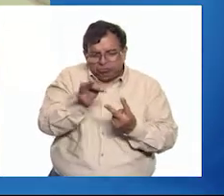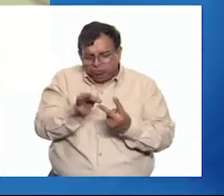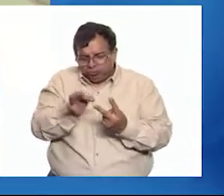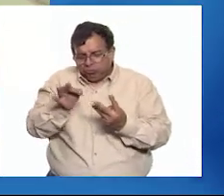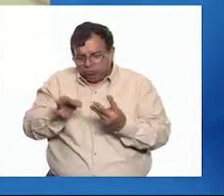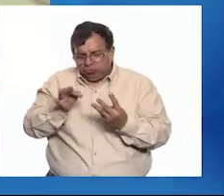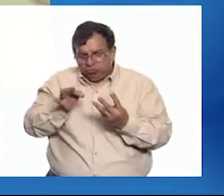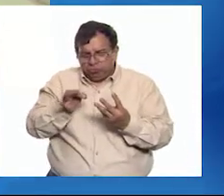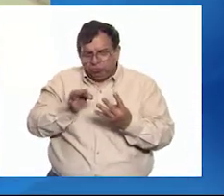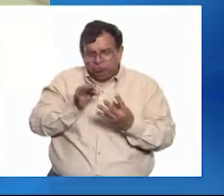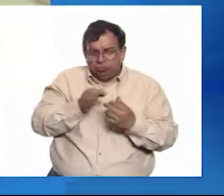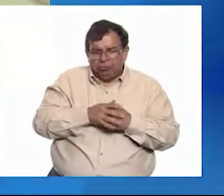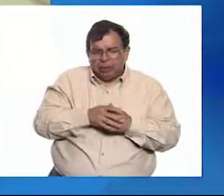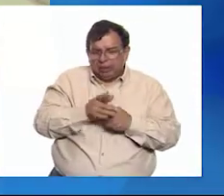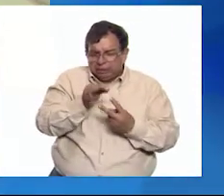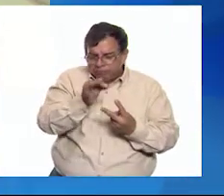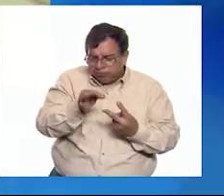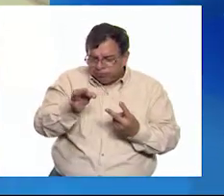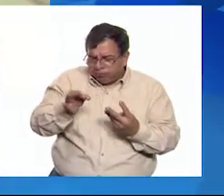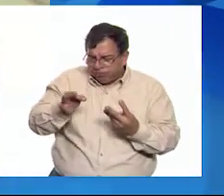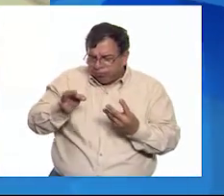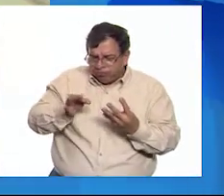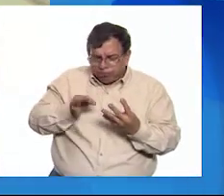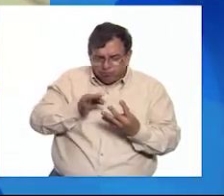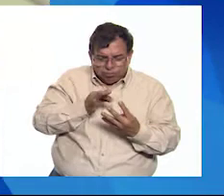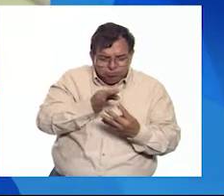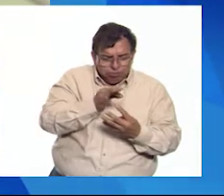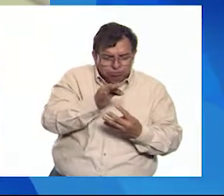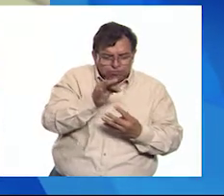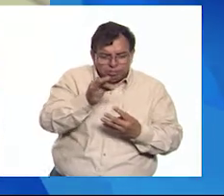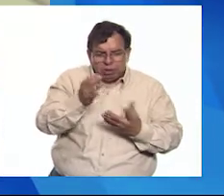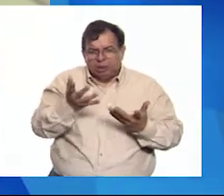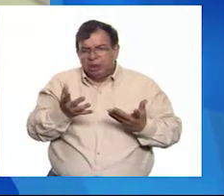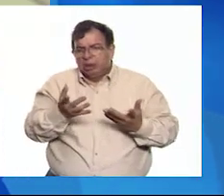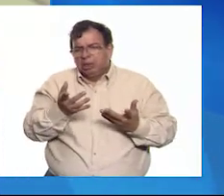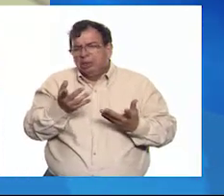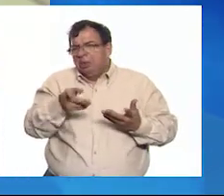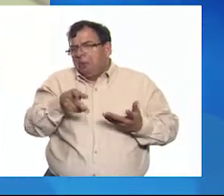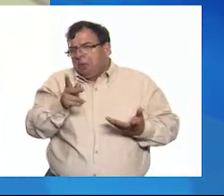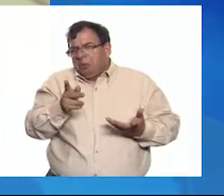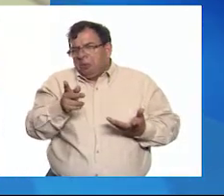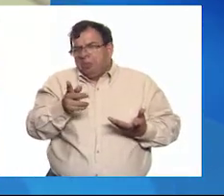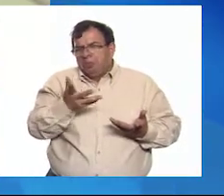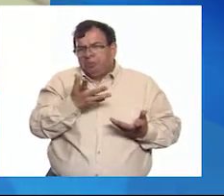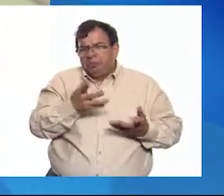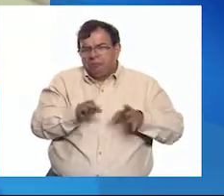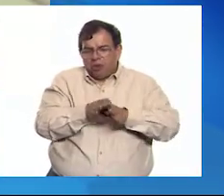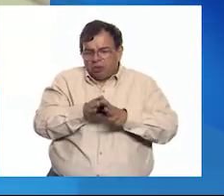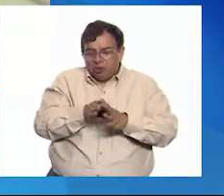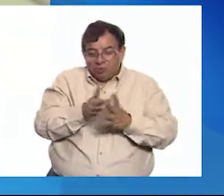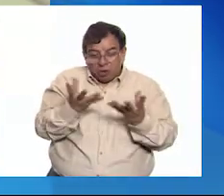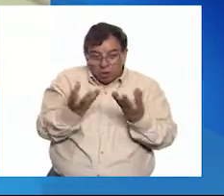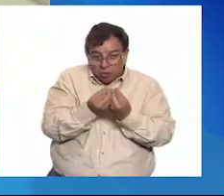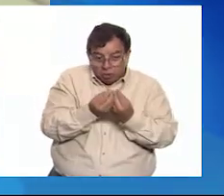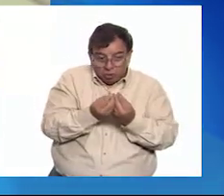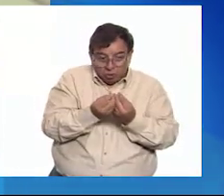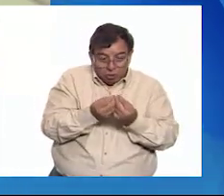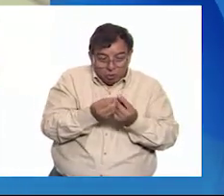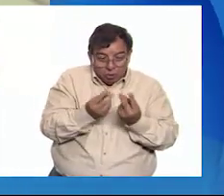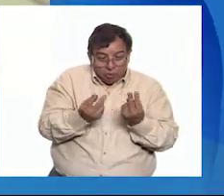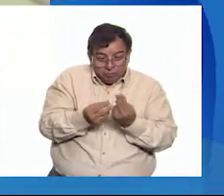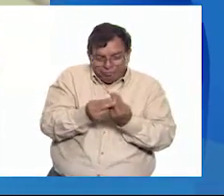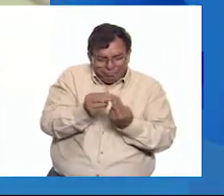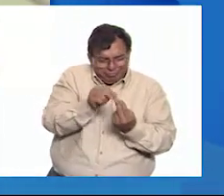hacer muy junto, da otro efecto de una línea continua, pero si lo hacemos con un espacio, que